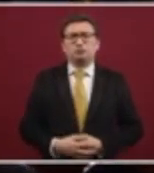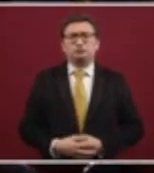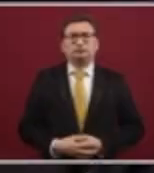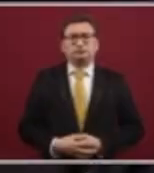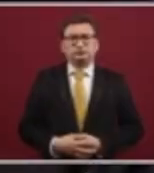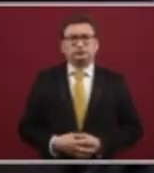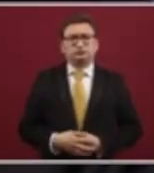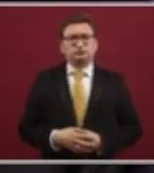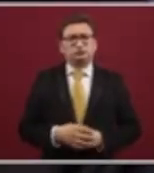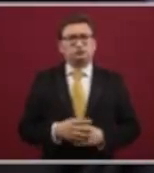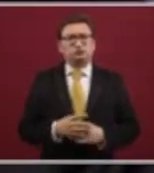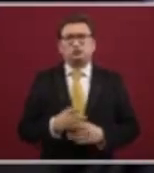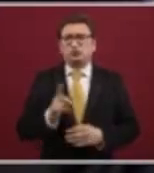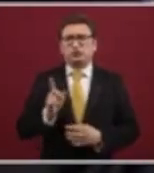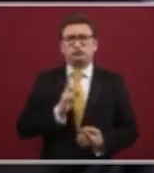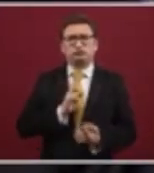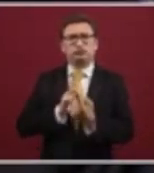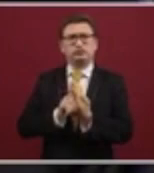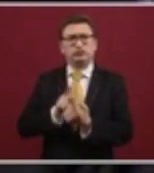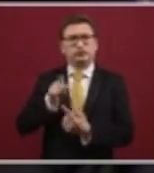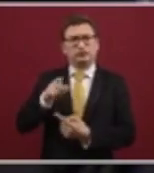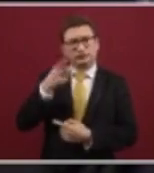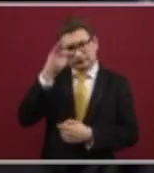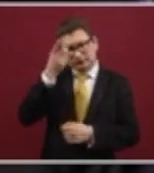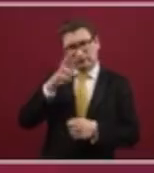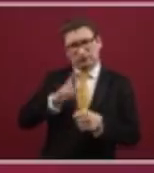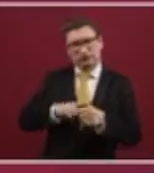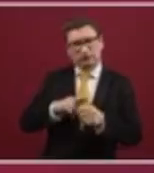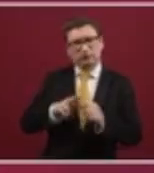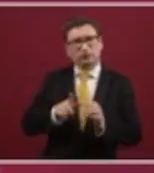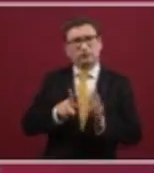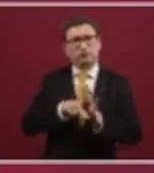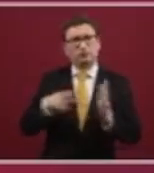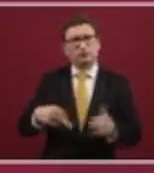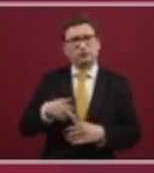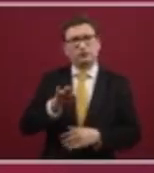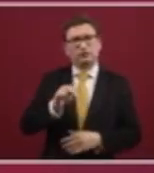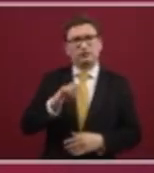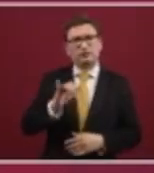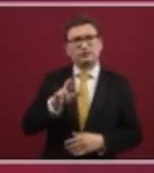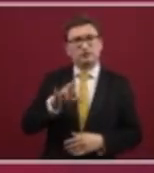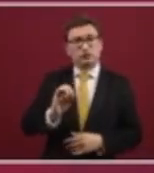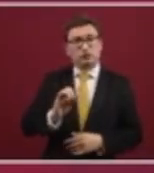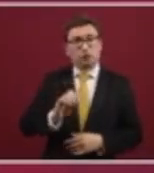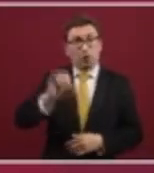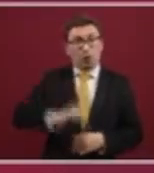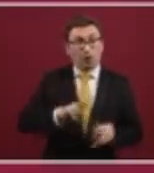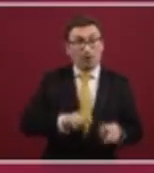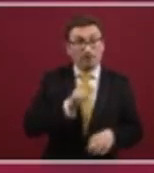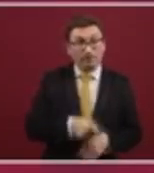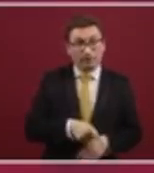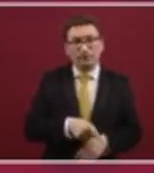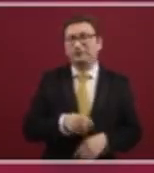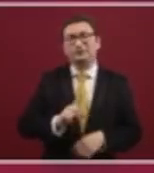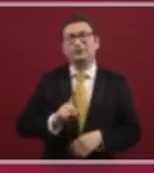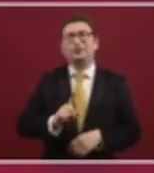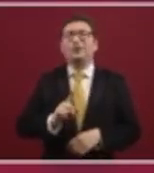a conversar con el director del financiero, pero no por esto, sino porque ya